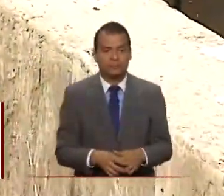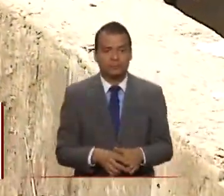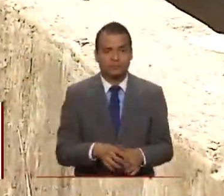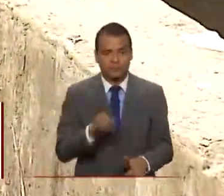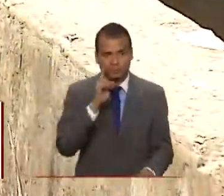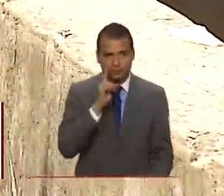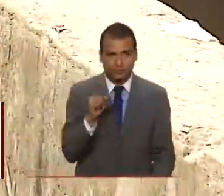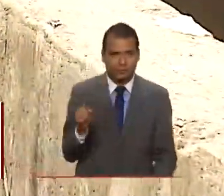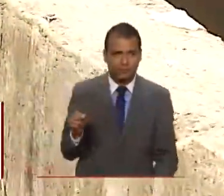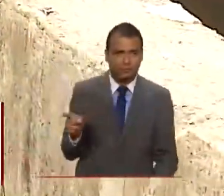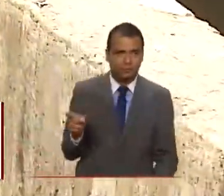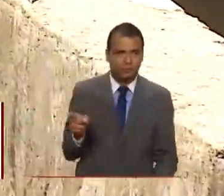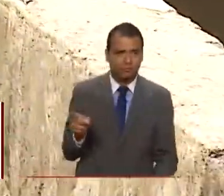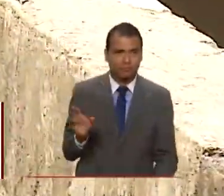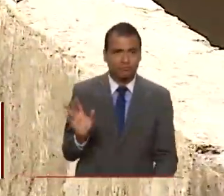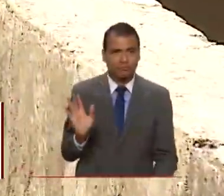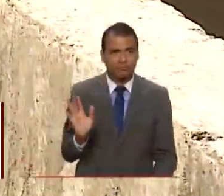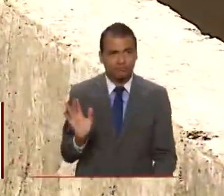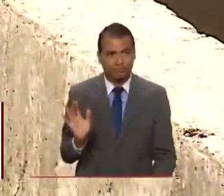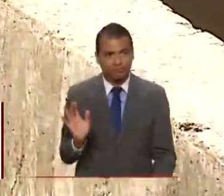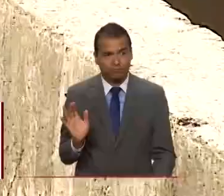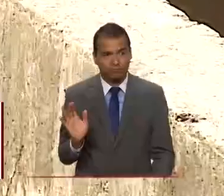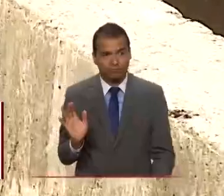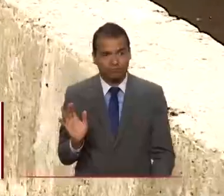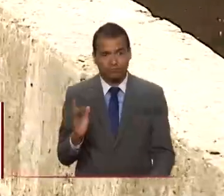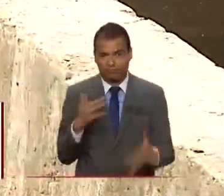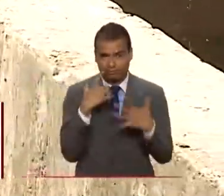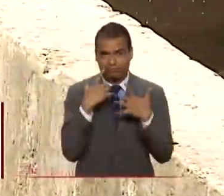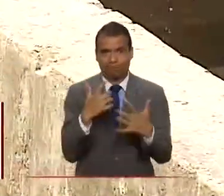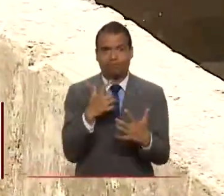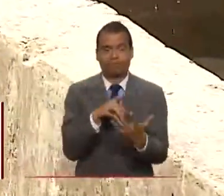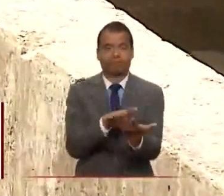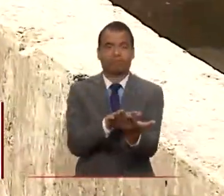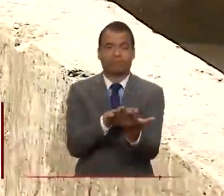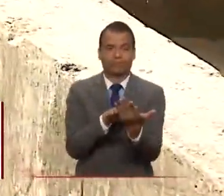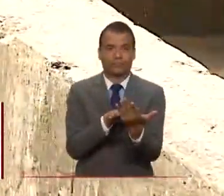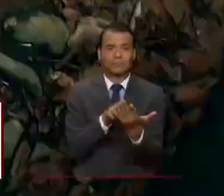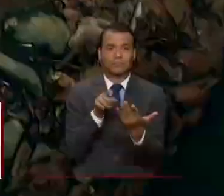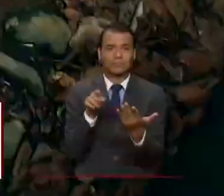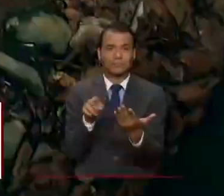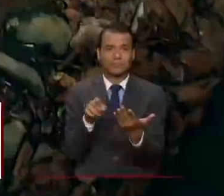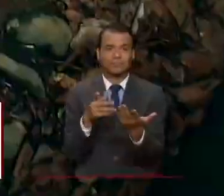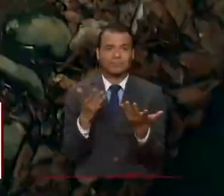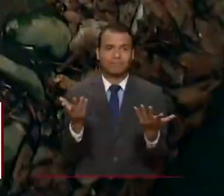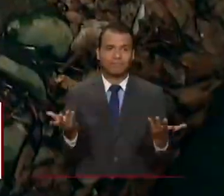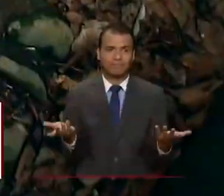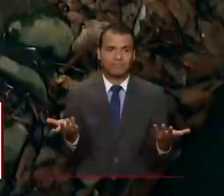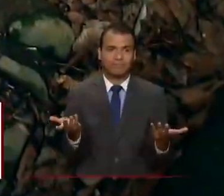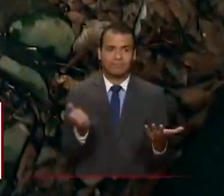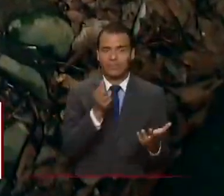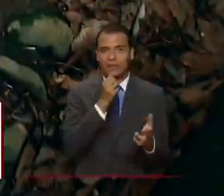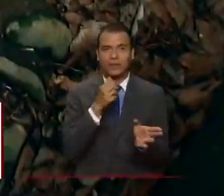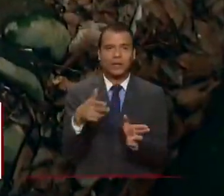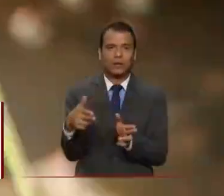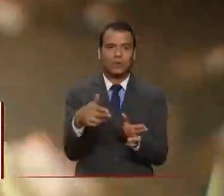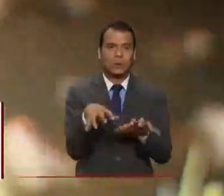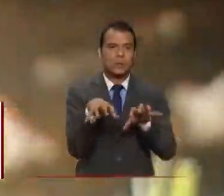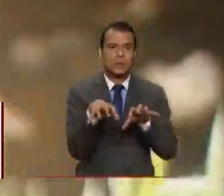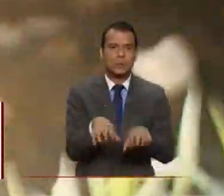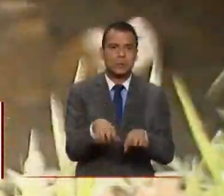palabras. Esta imagen lo dice todo y así es como se mata un río.